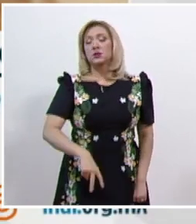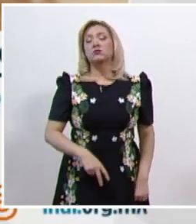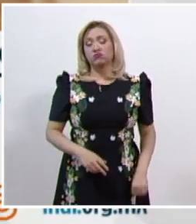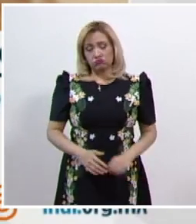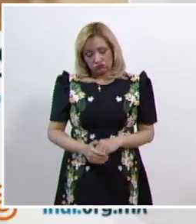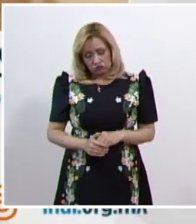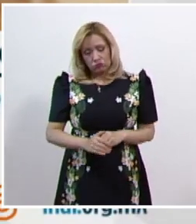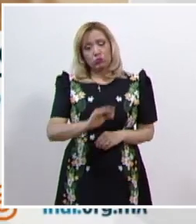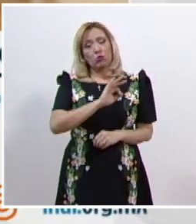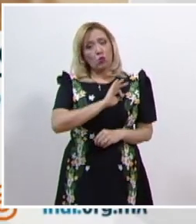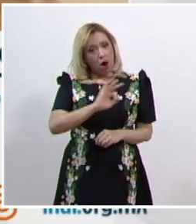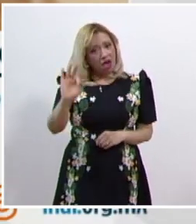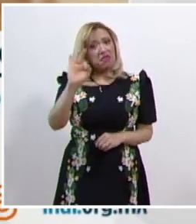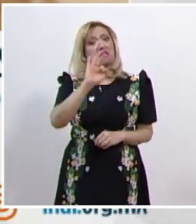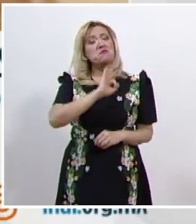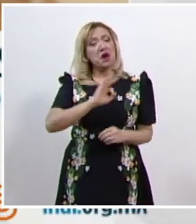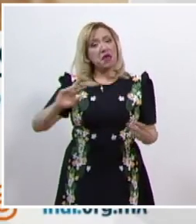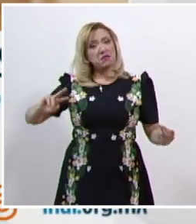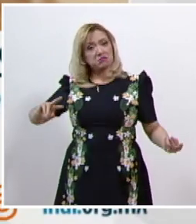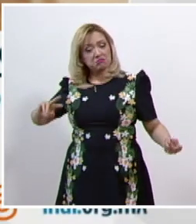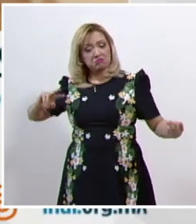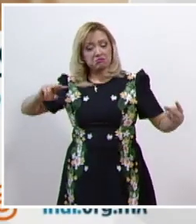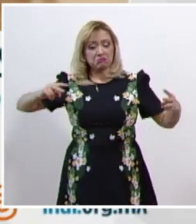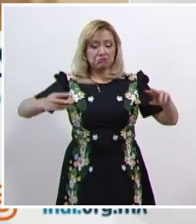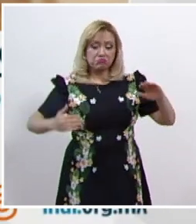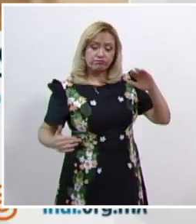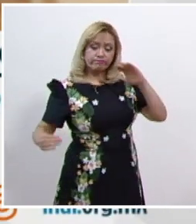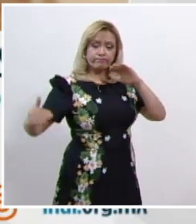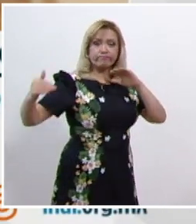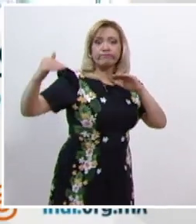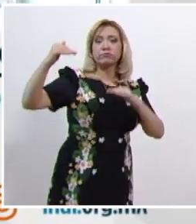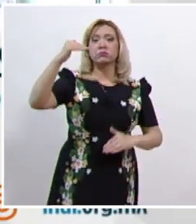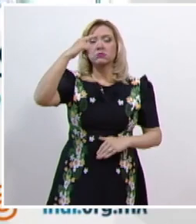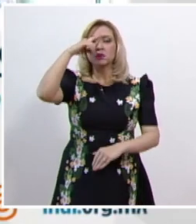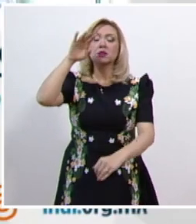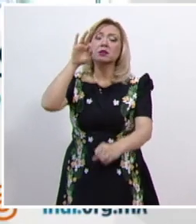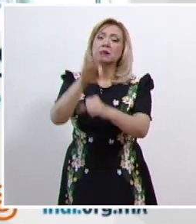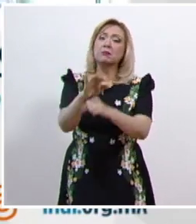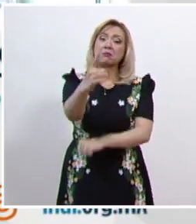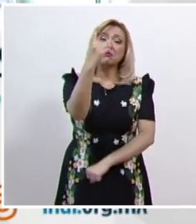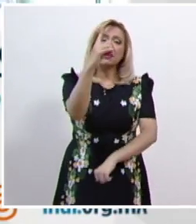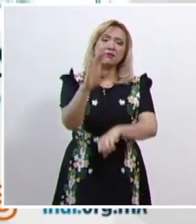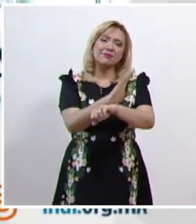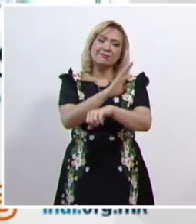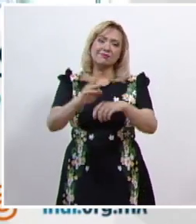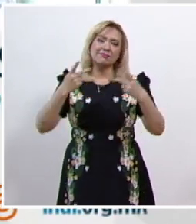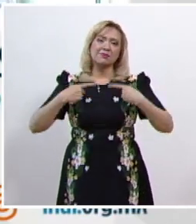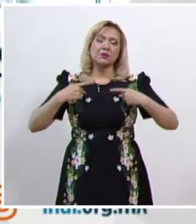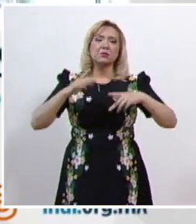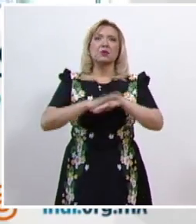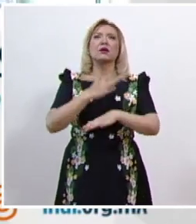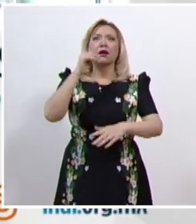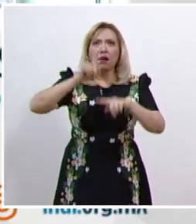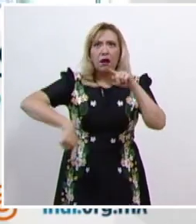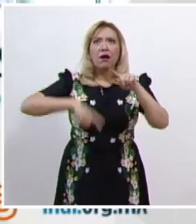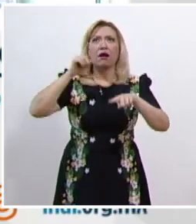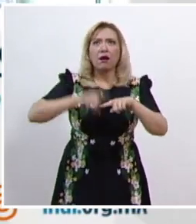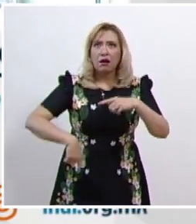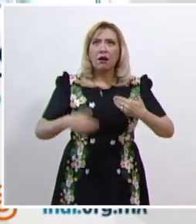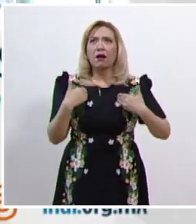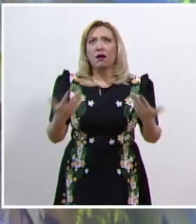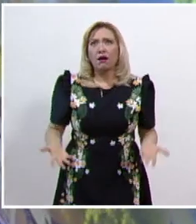idea puede generar una defensa de esas murallas de derechos humanos que